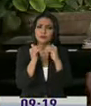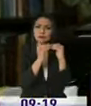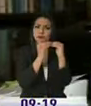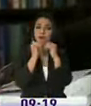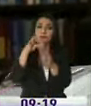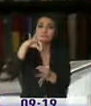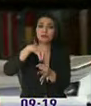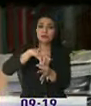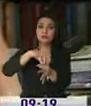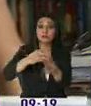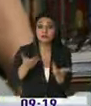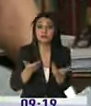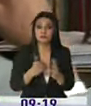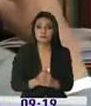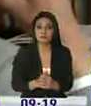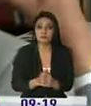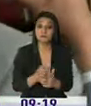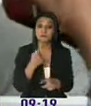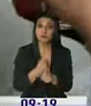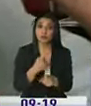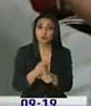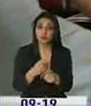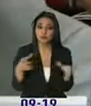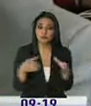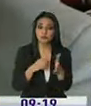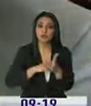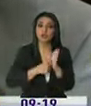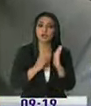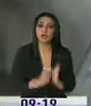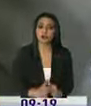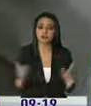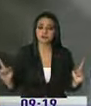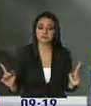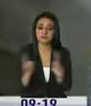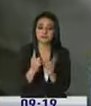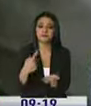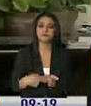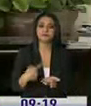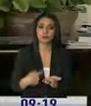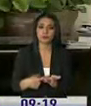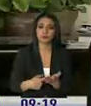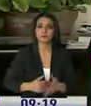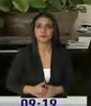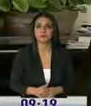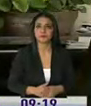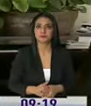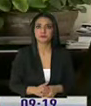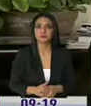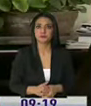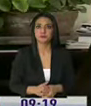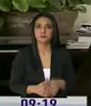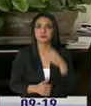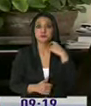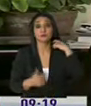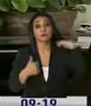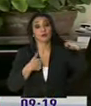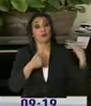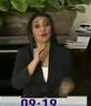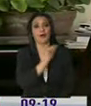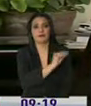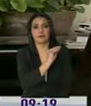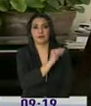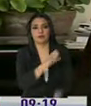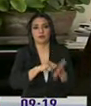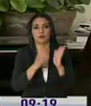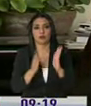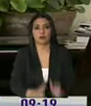democracia. Como primera acción se reunirán con el Contralor encargado, Pablo Celi, a fin de advertirle de que a partir